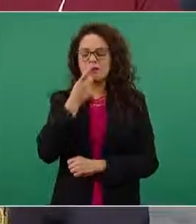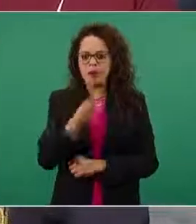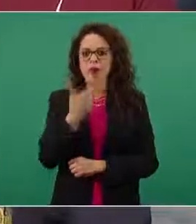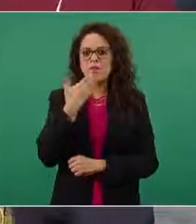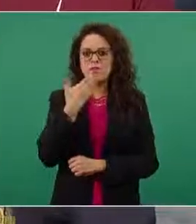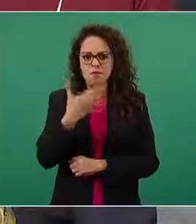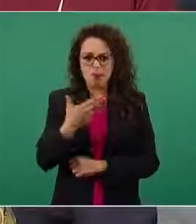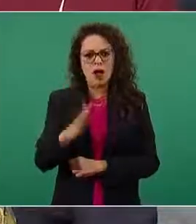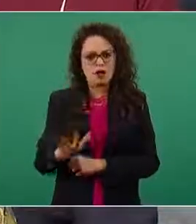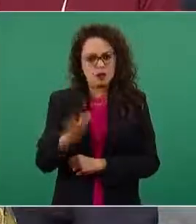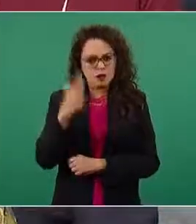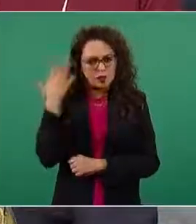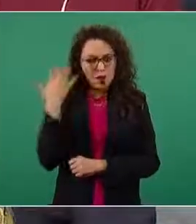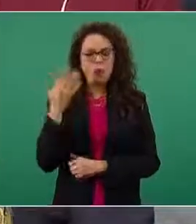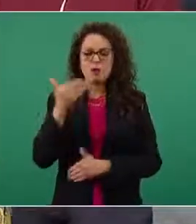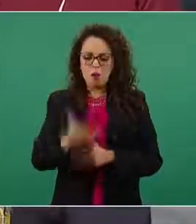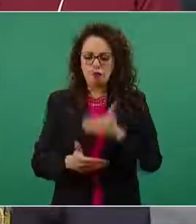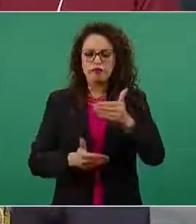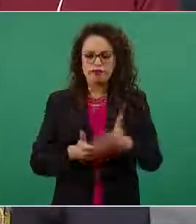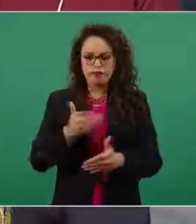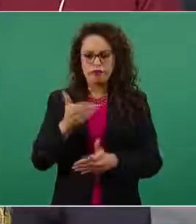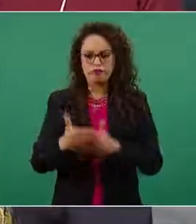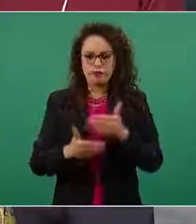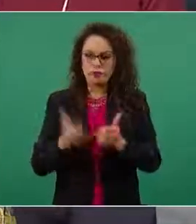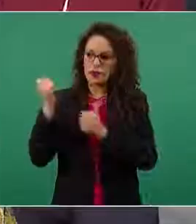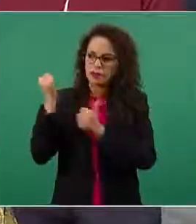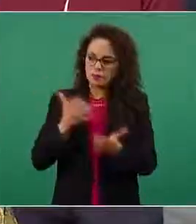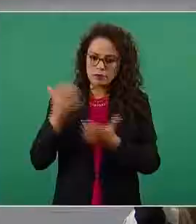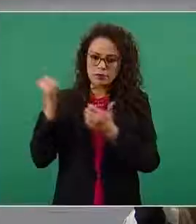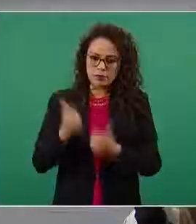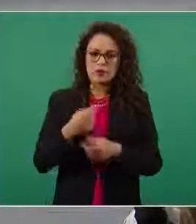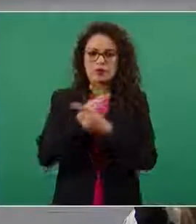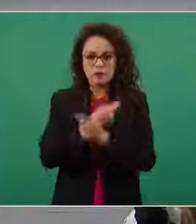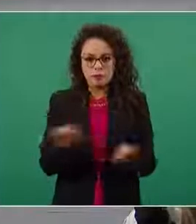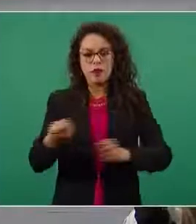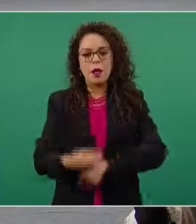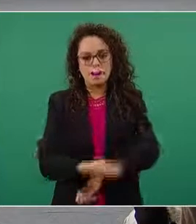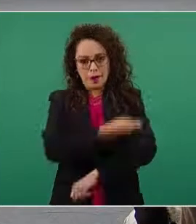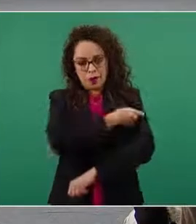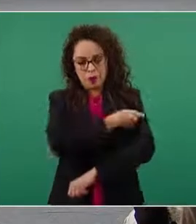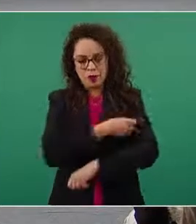la aplicación como en el suministro y la procuración de las vacunas.